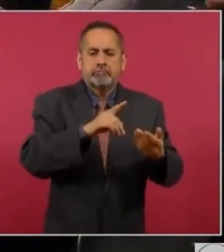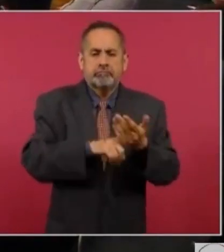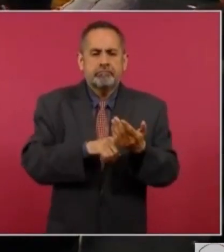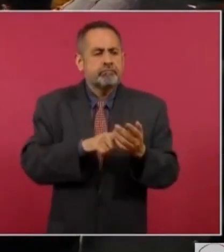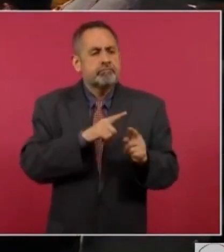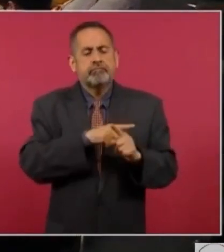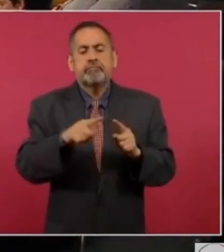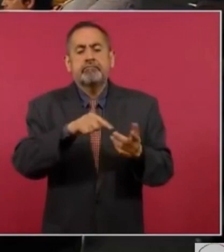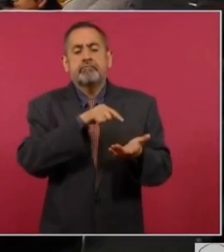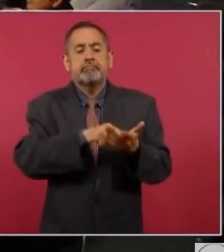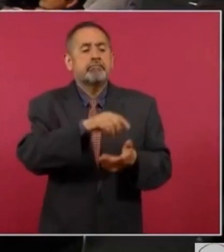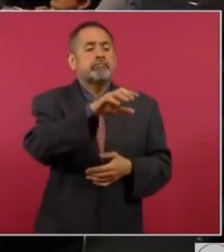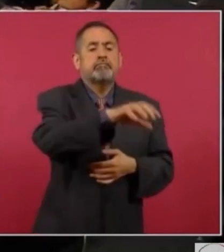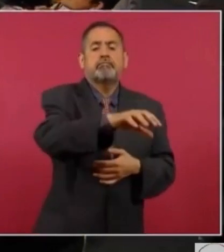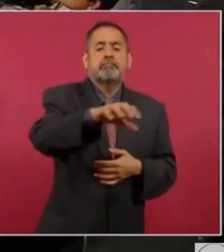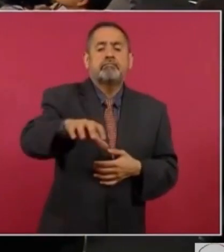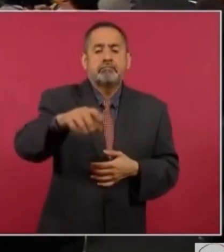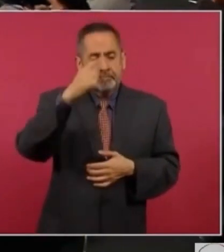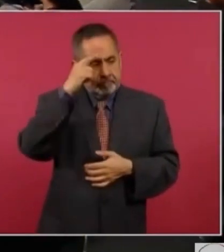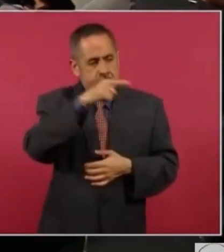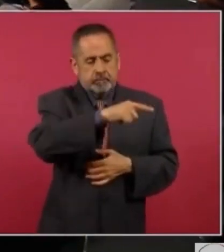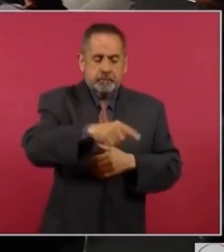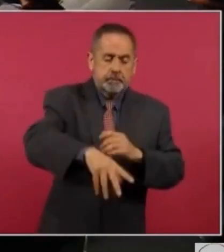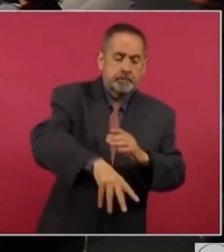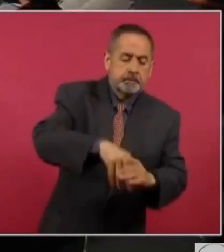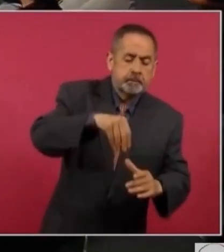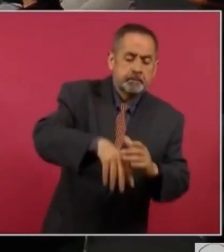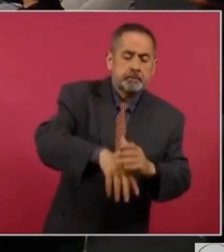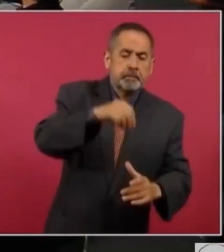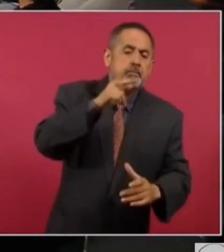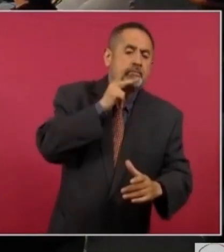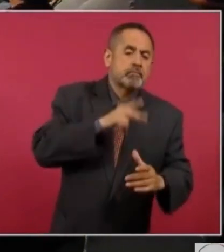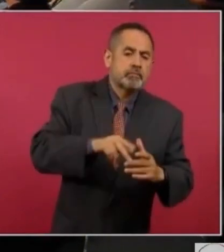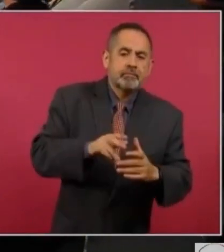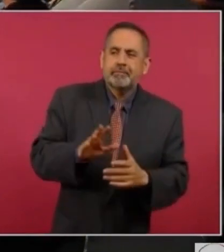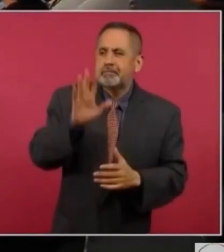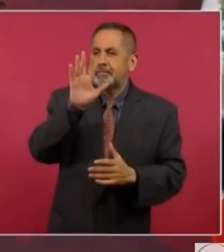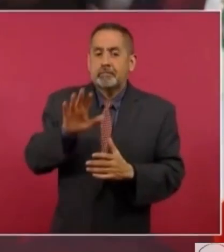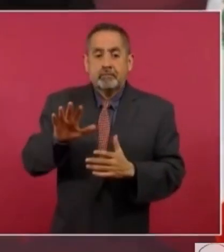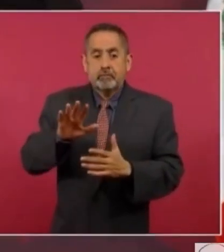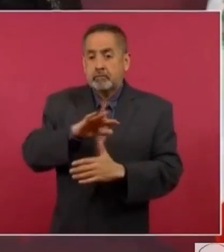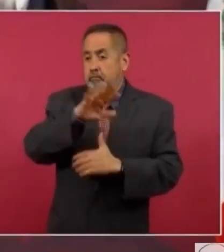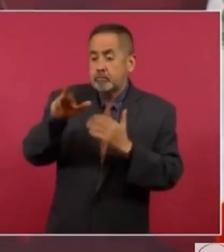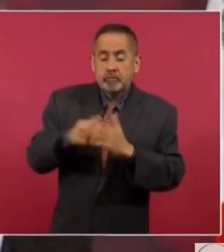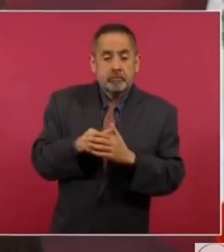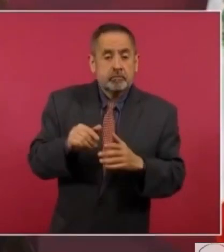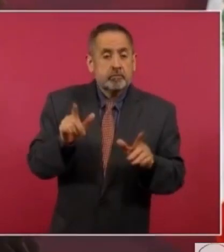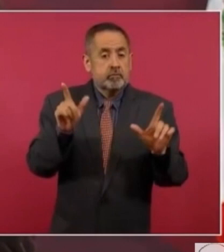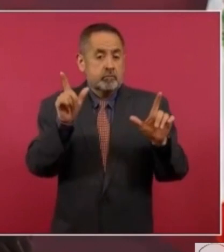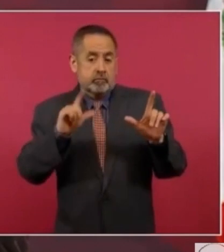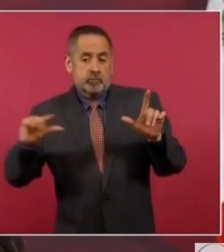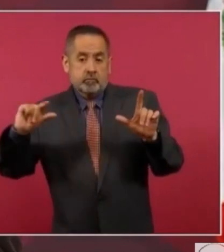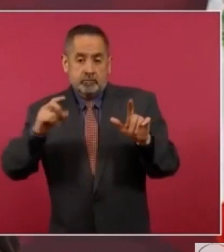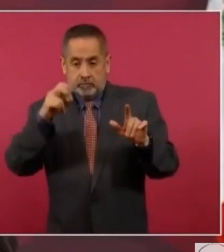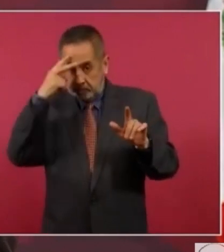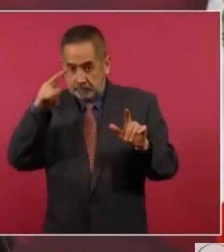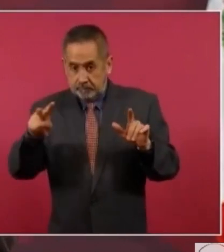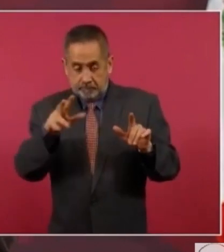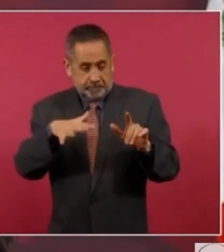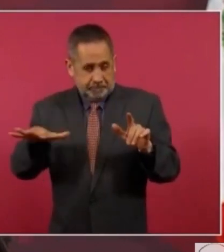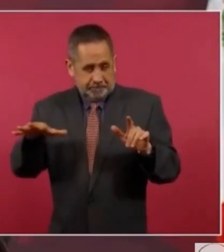áreas para la explotación del petróleo. Se entrega prácticamente todo el Golfo de México,